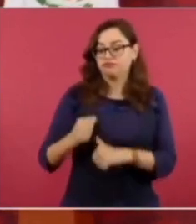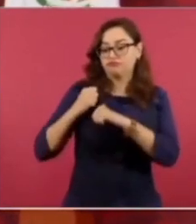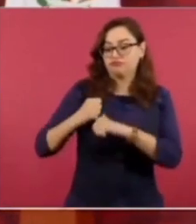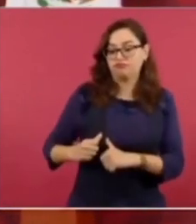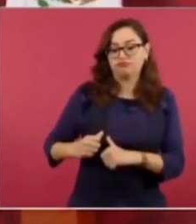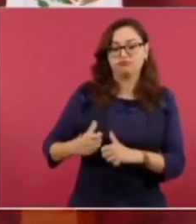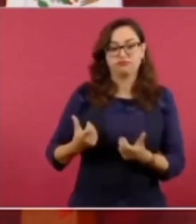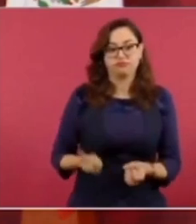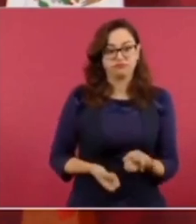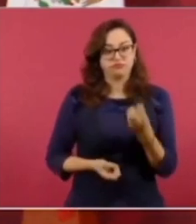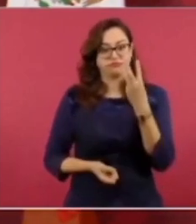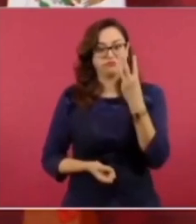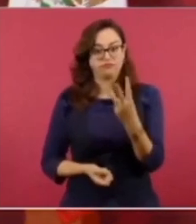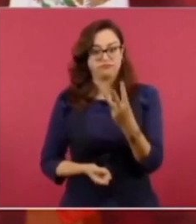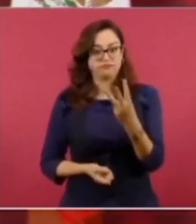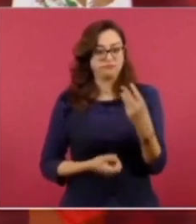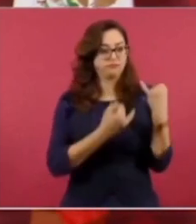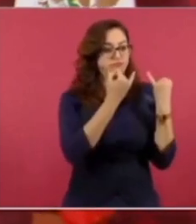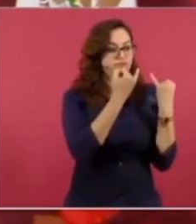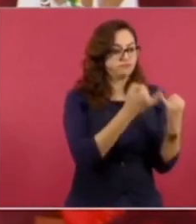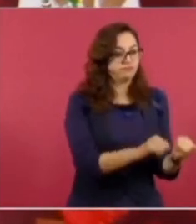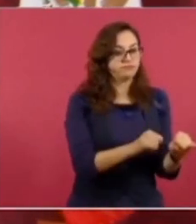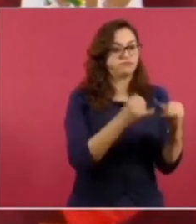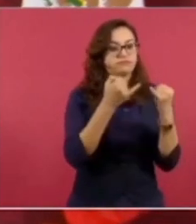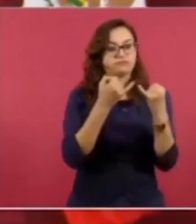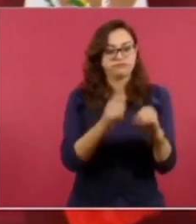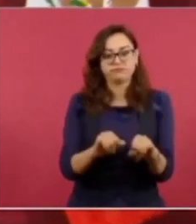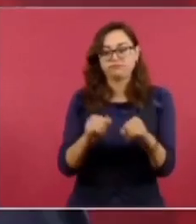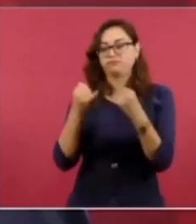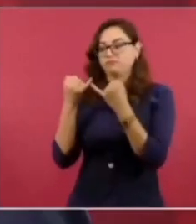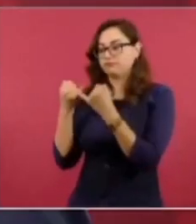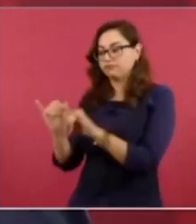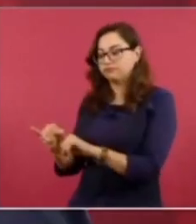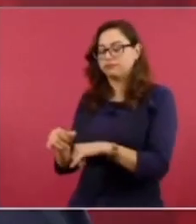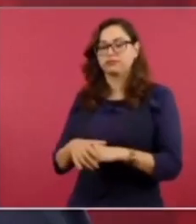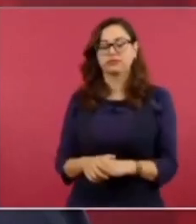el artículo está impugnado,